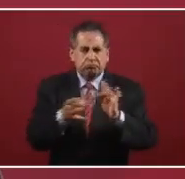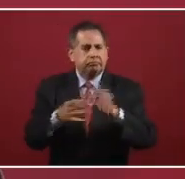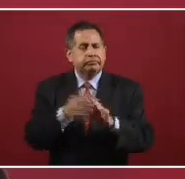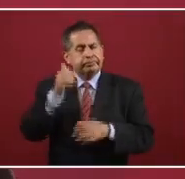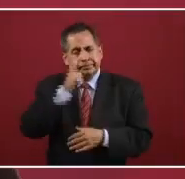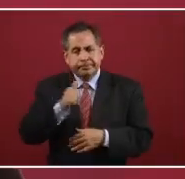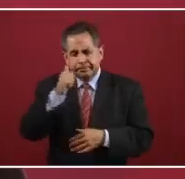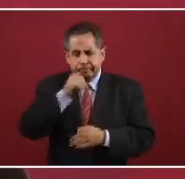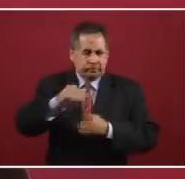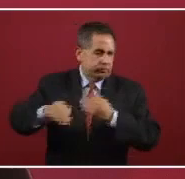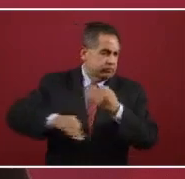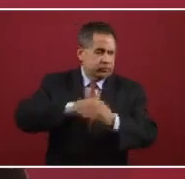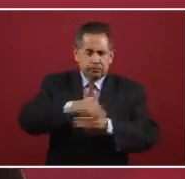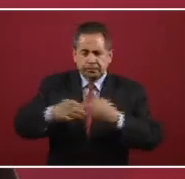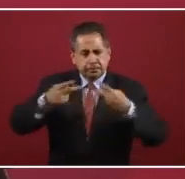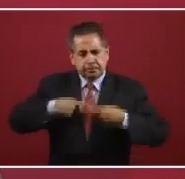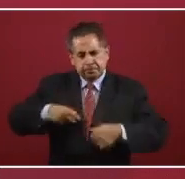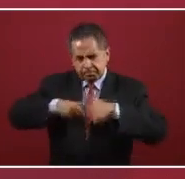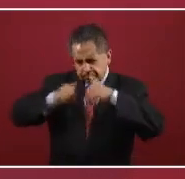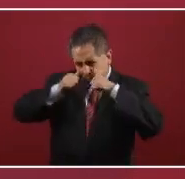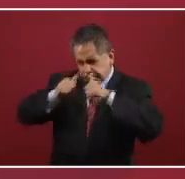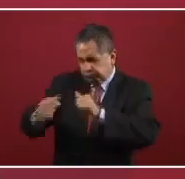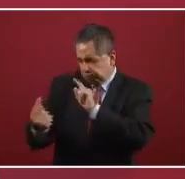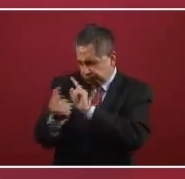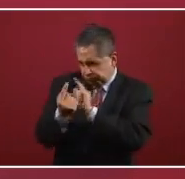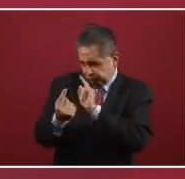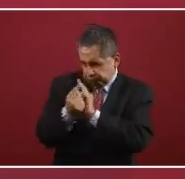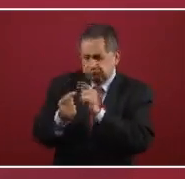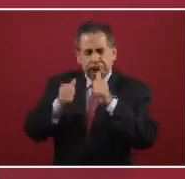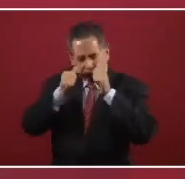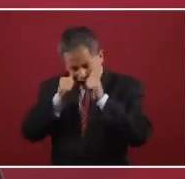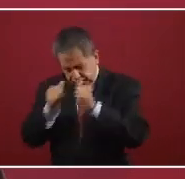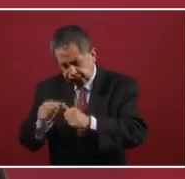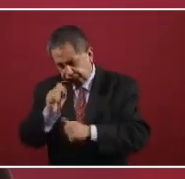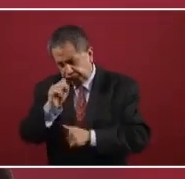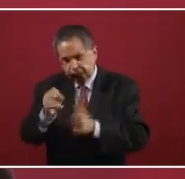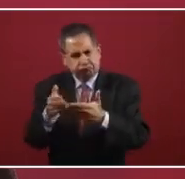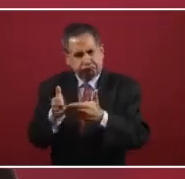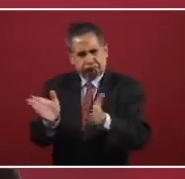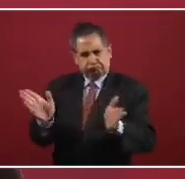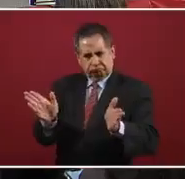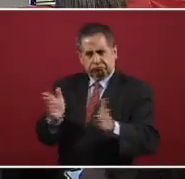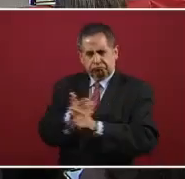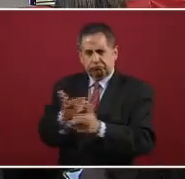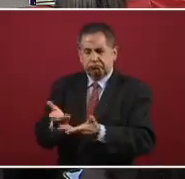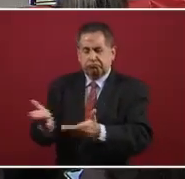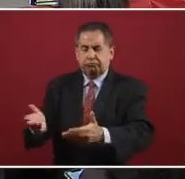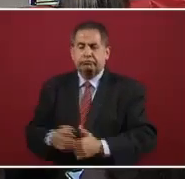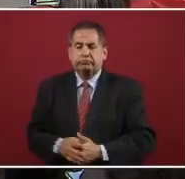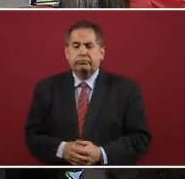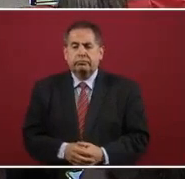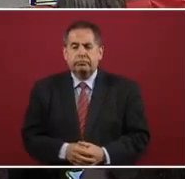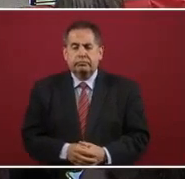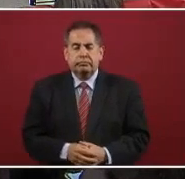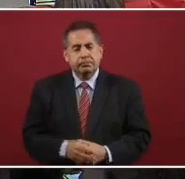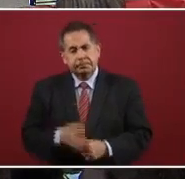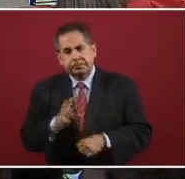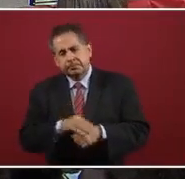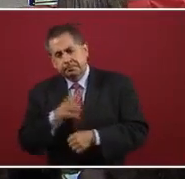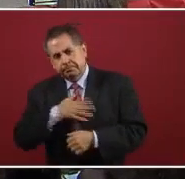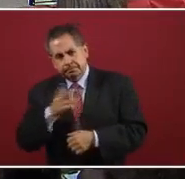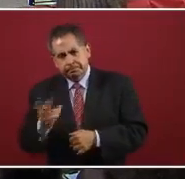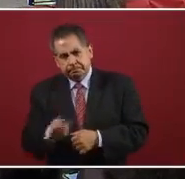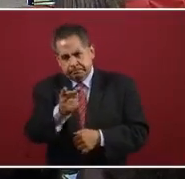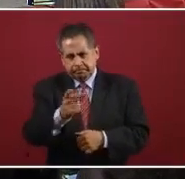se recibe a todas las personas que quieran ser escuchadas. Están las puertas abiertas. Déjeme preguntarle, precisamente